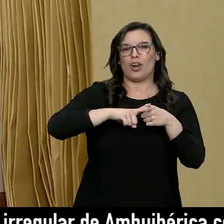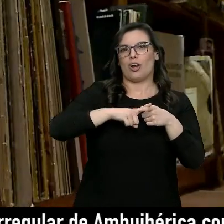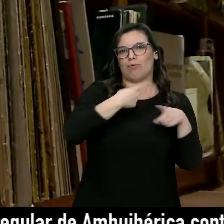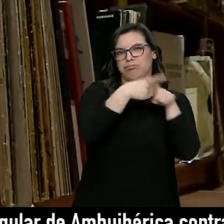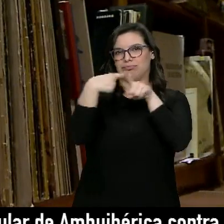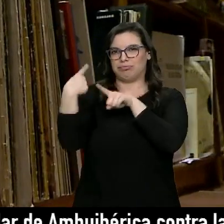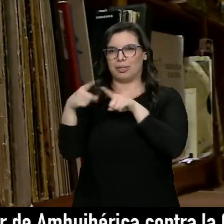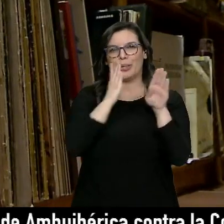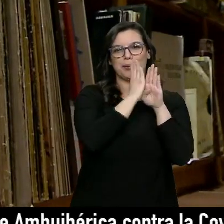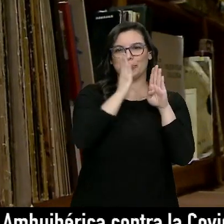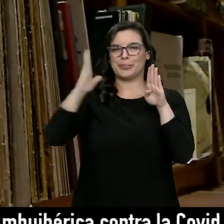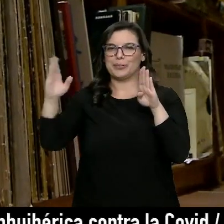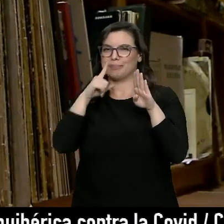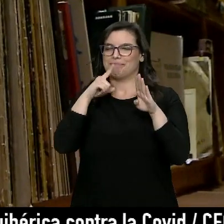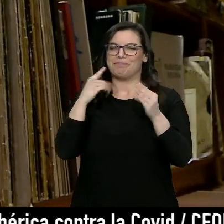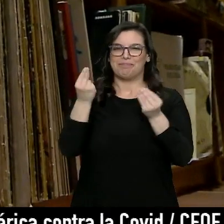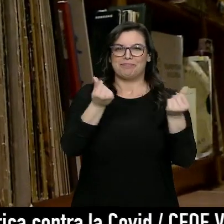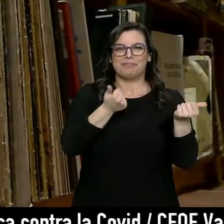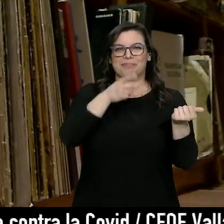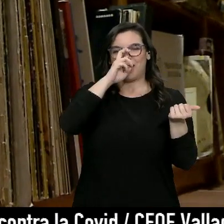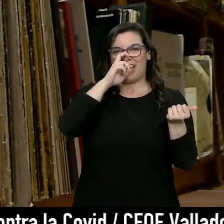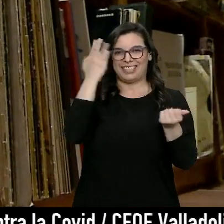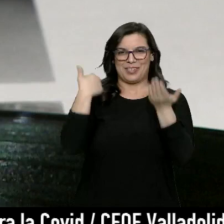que guardan sabores antiguos.